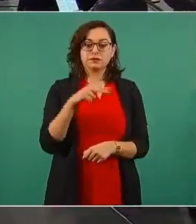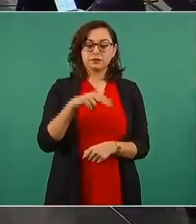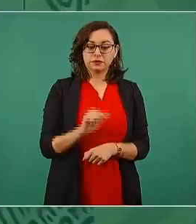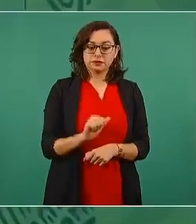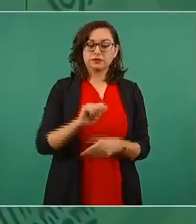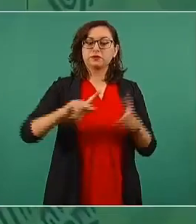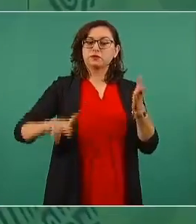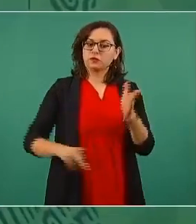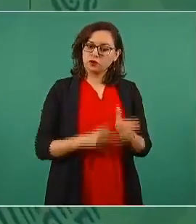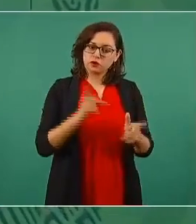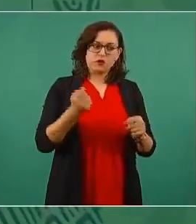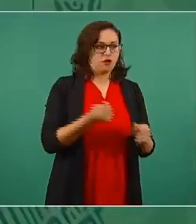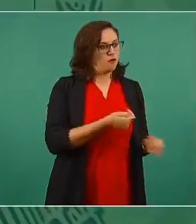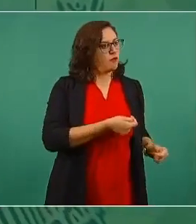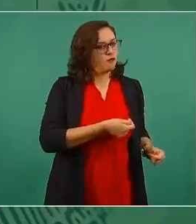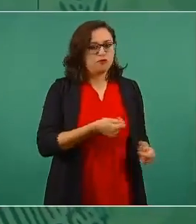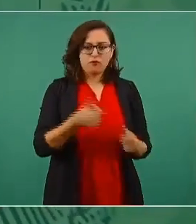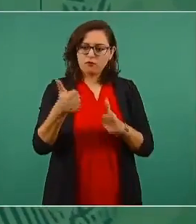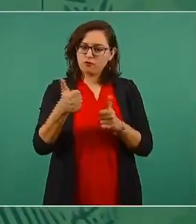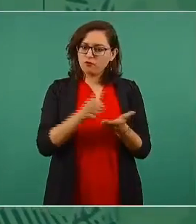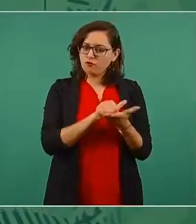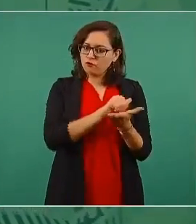pero los conservadores